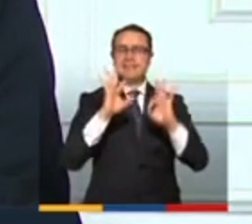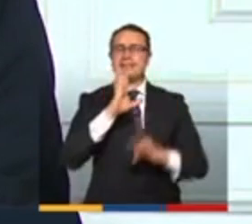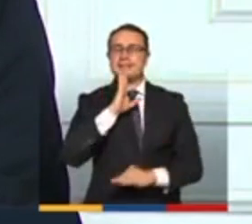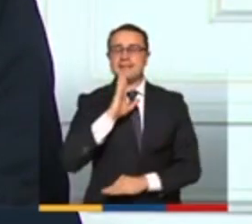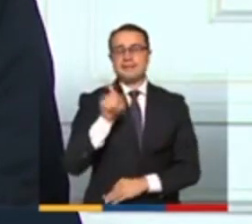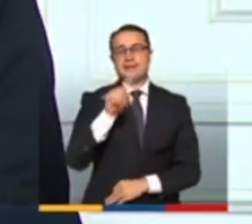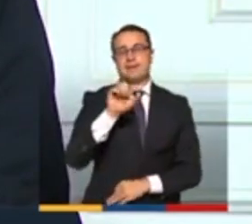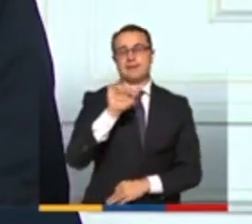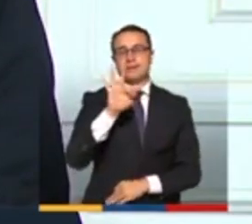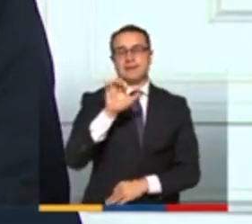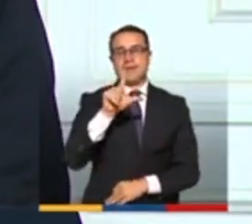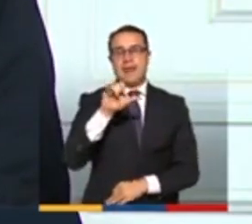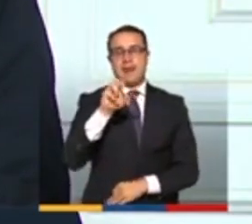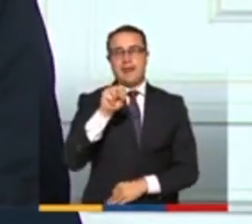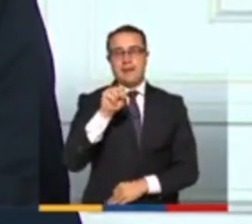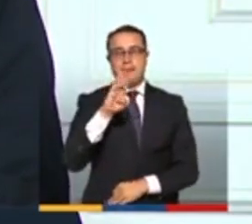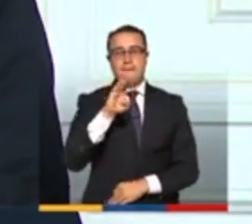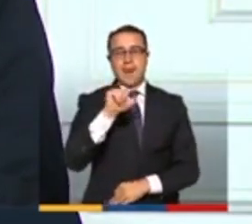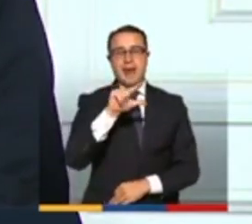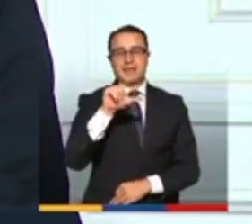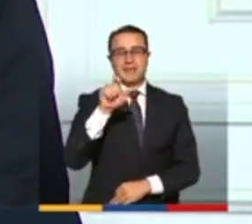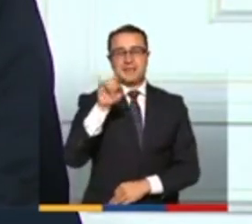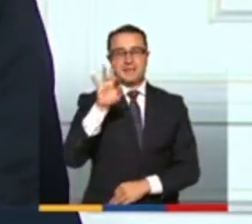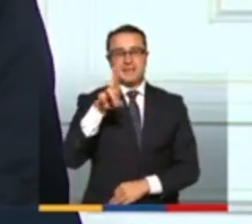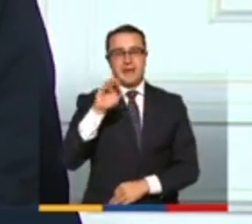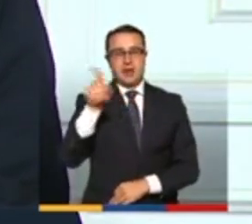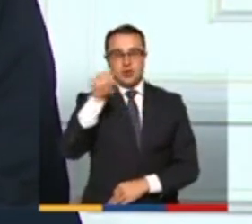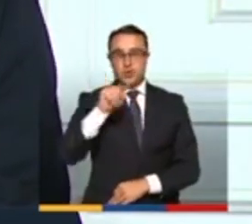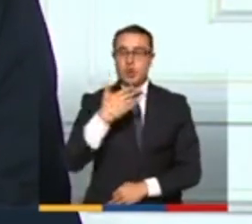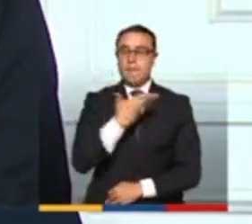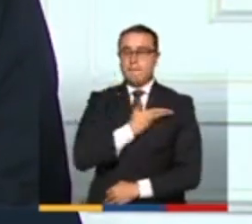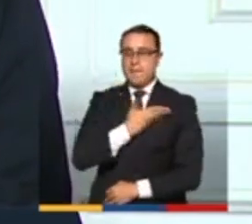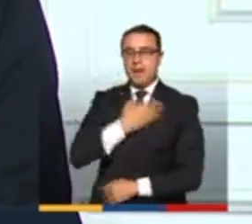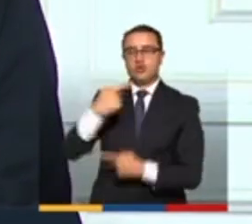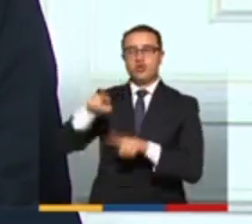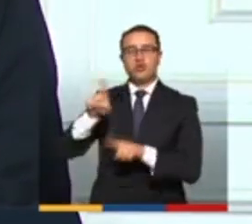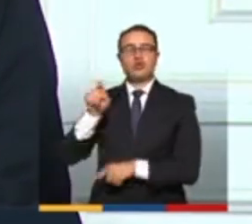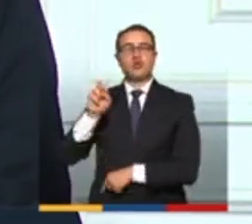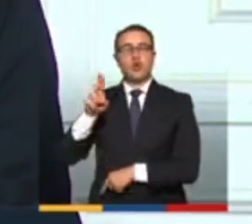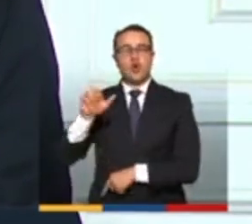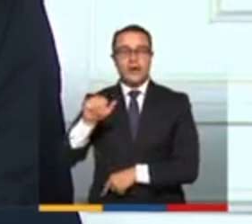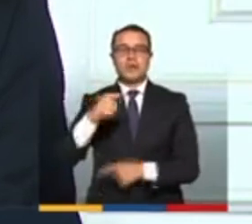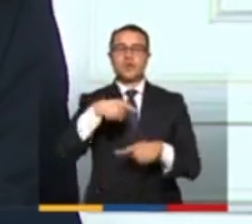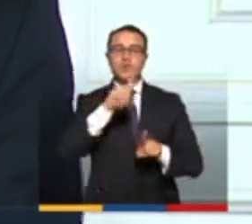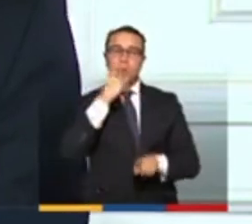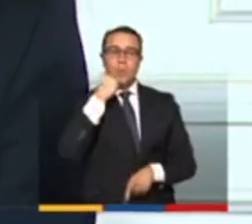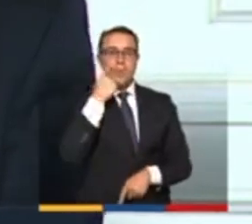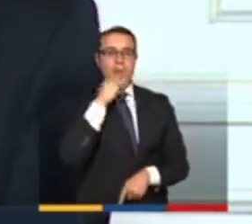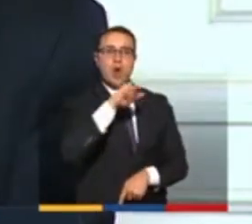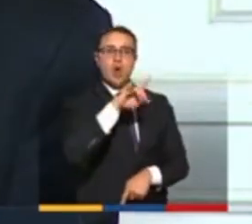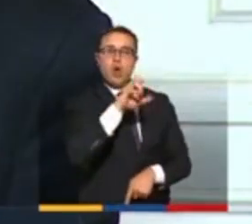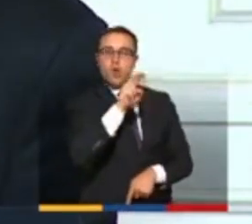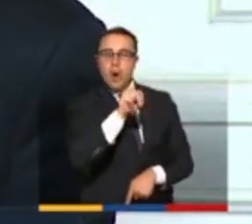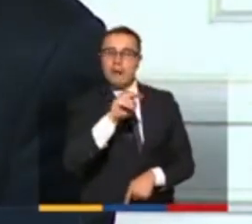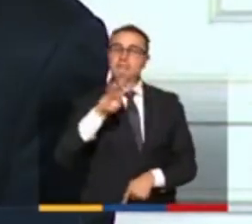Ballesteros García, su señora madre Sonia, su padre Juan y su esposa Claudia. ¿Dónde